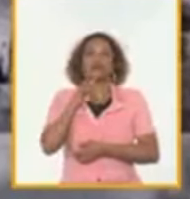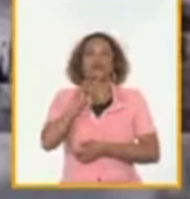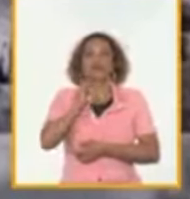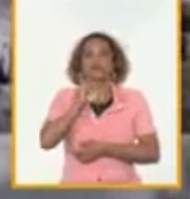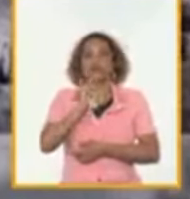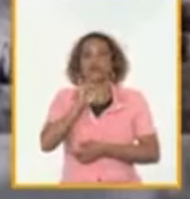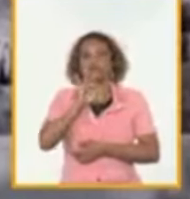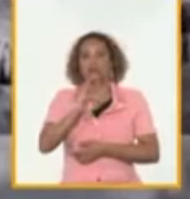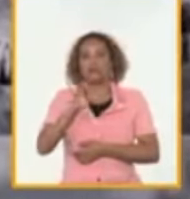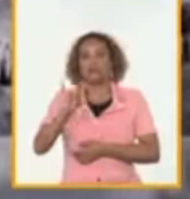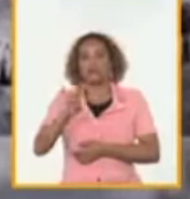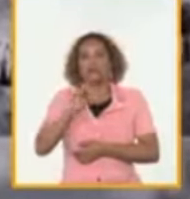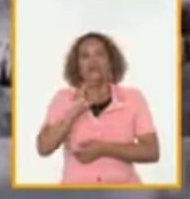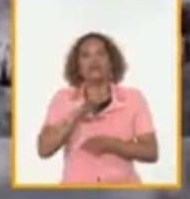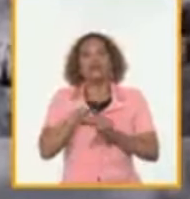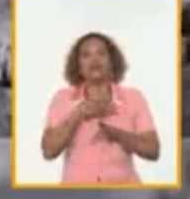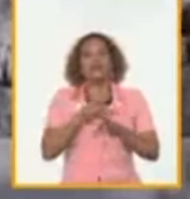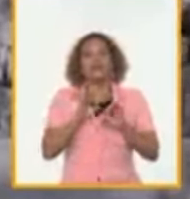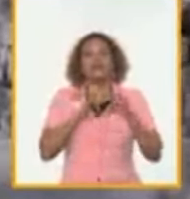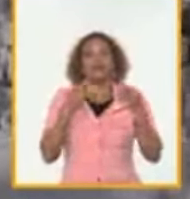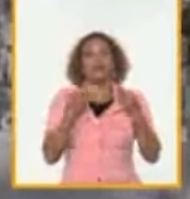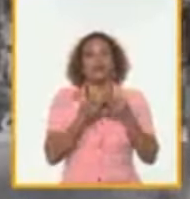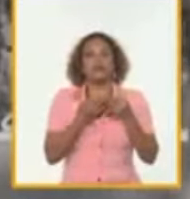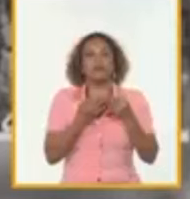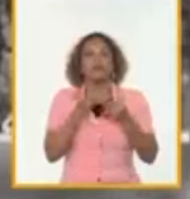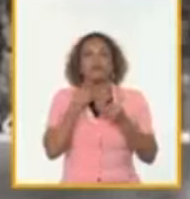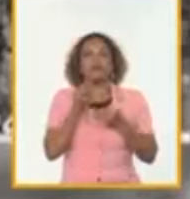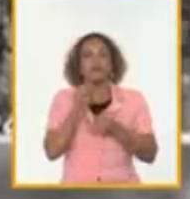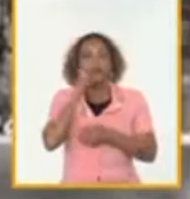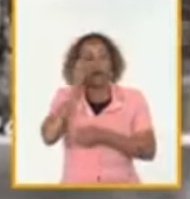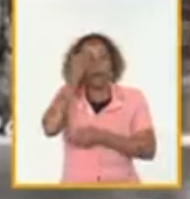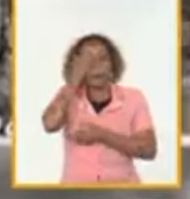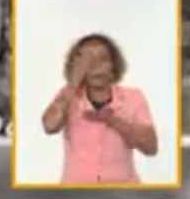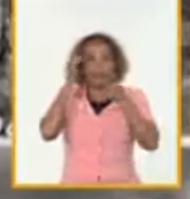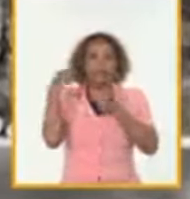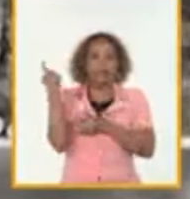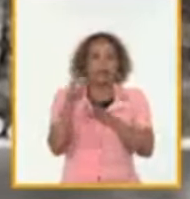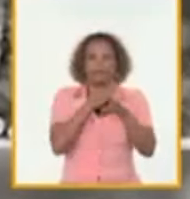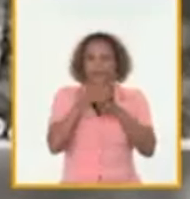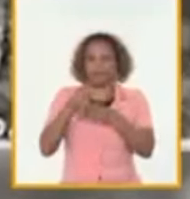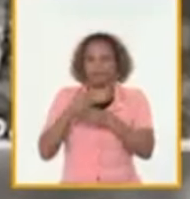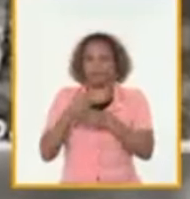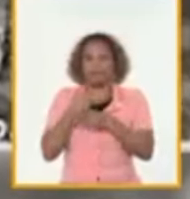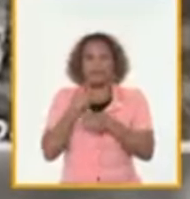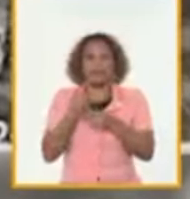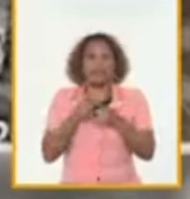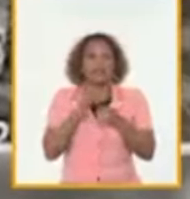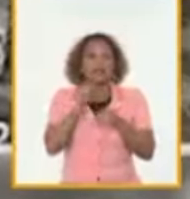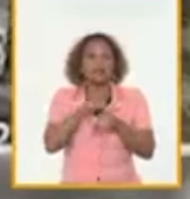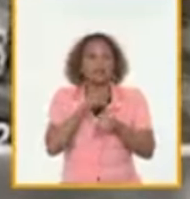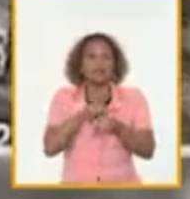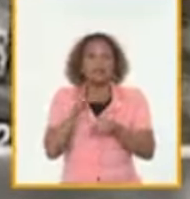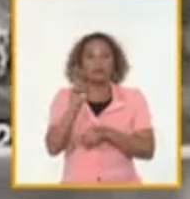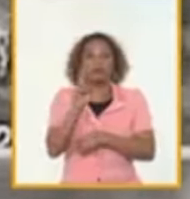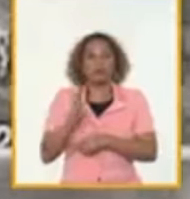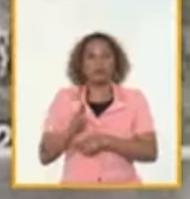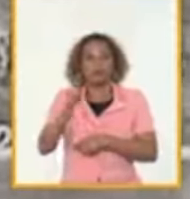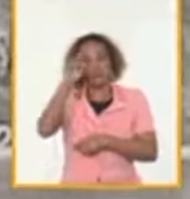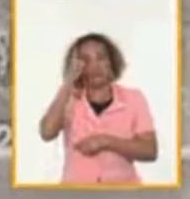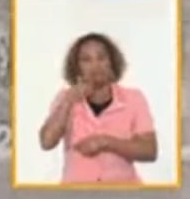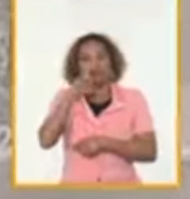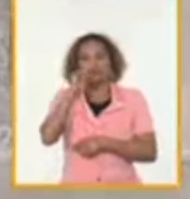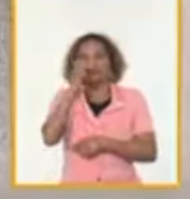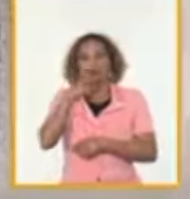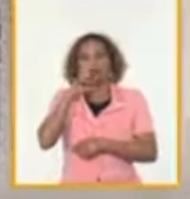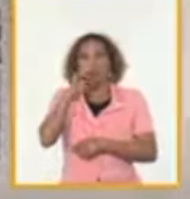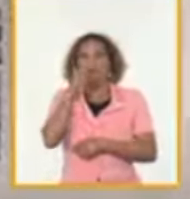la huida de familias remedian de los ataques de corsarios y piratas cercano lo que era En aquel momento el río de la sabana el actual Parque del Carmen